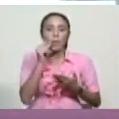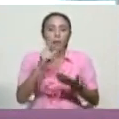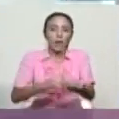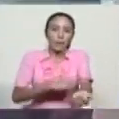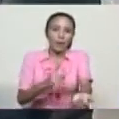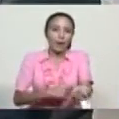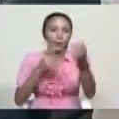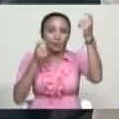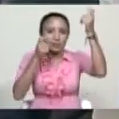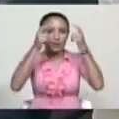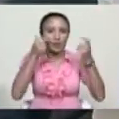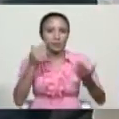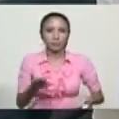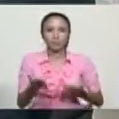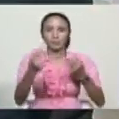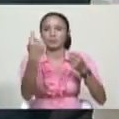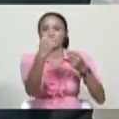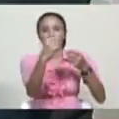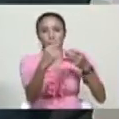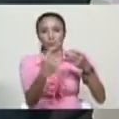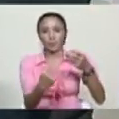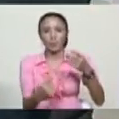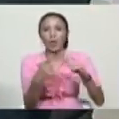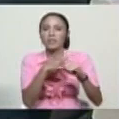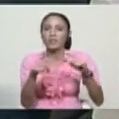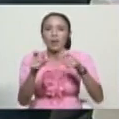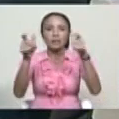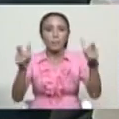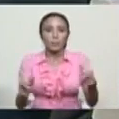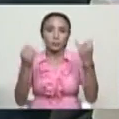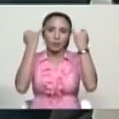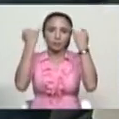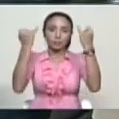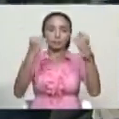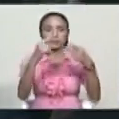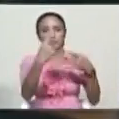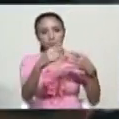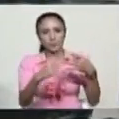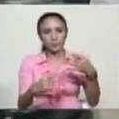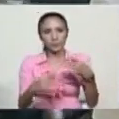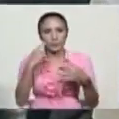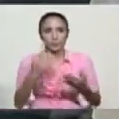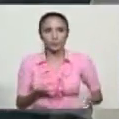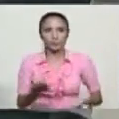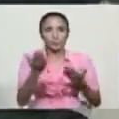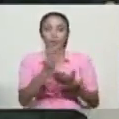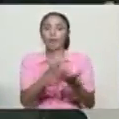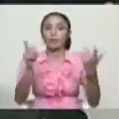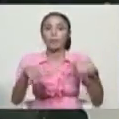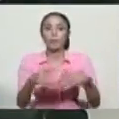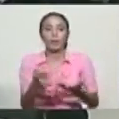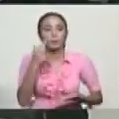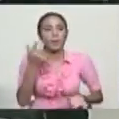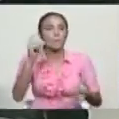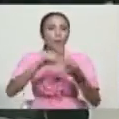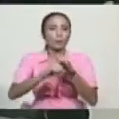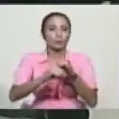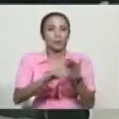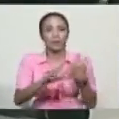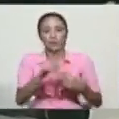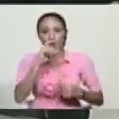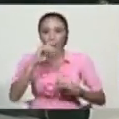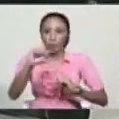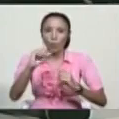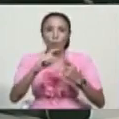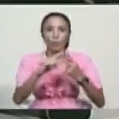Saúl Ortega, Jacobo Torres, nuestra querida primera combatiente, Cilia Flores,